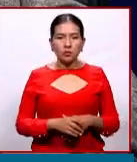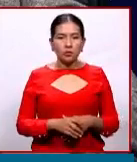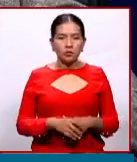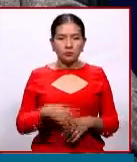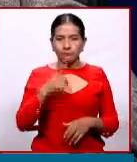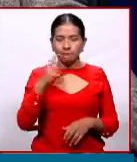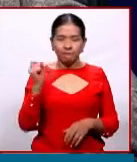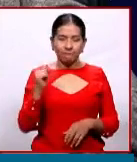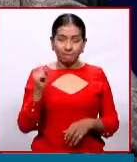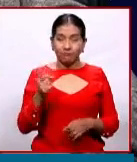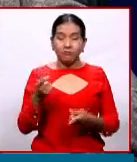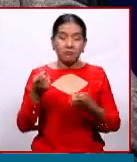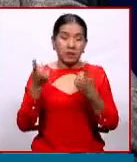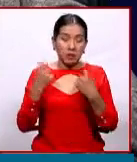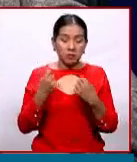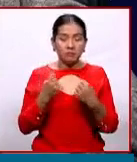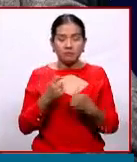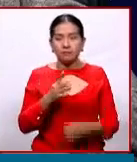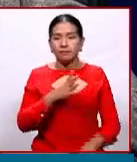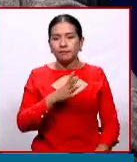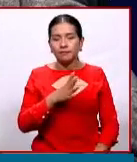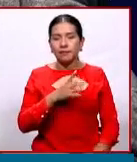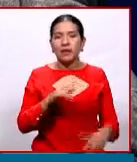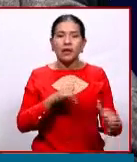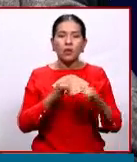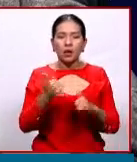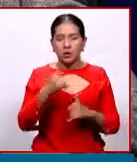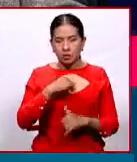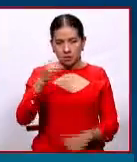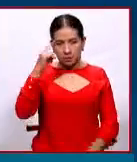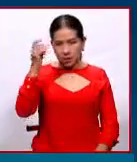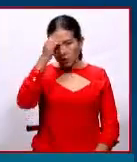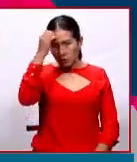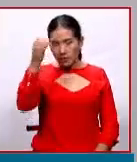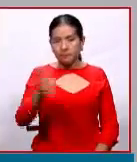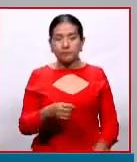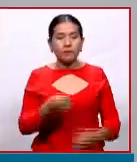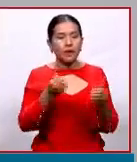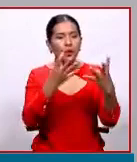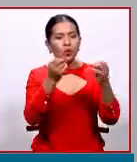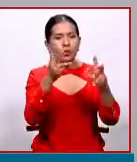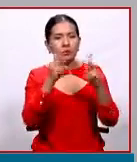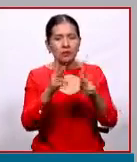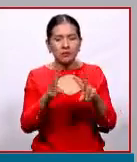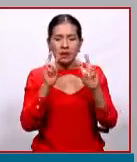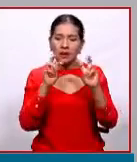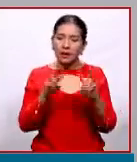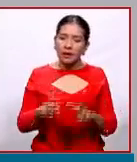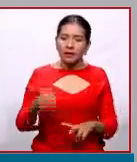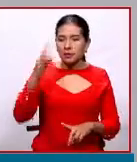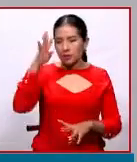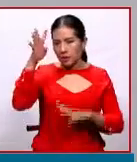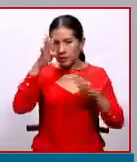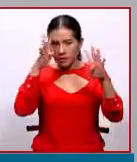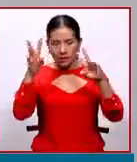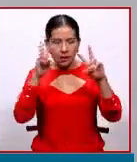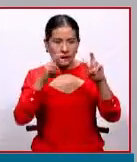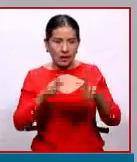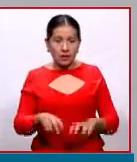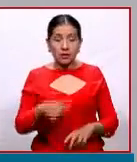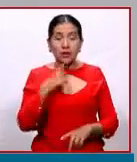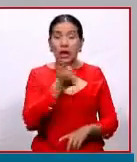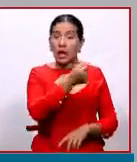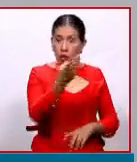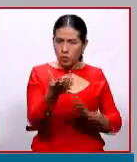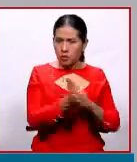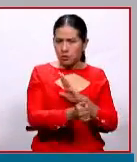Bien, a ver, una apreciación que yo tengo justamente es que la mayoría de los analistas que tenemos